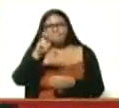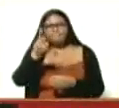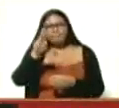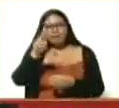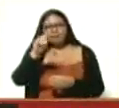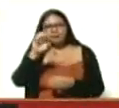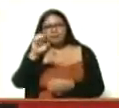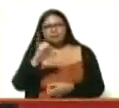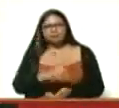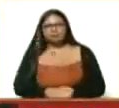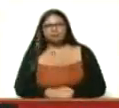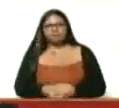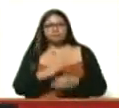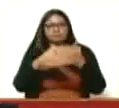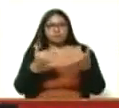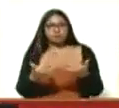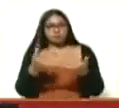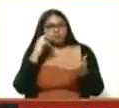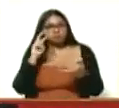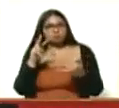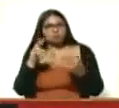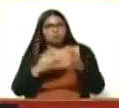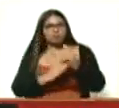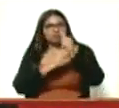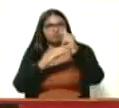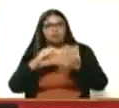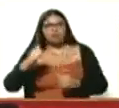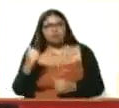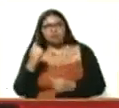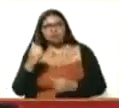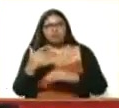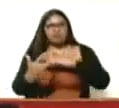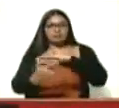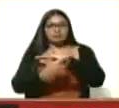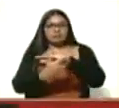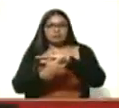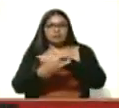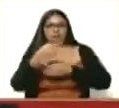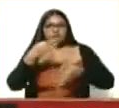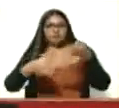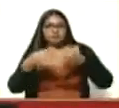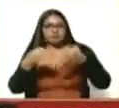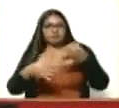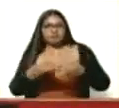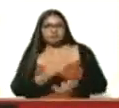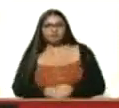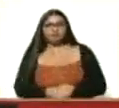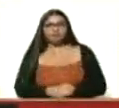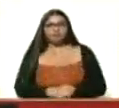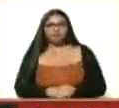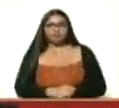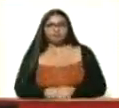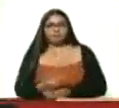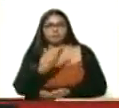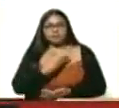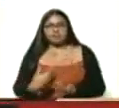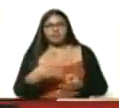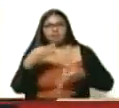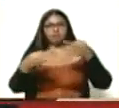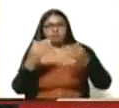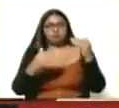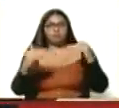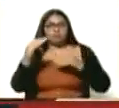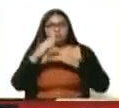CDAO y está el director de la Policía Técnica Judicial de Cabo Verde y el presidente del Tribunal